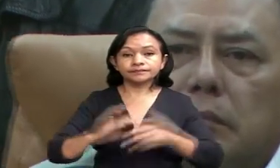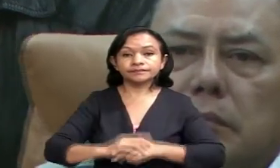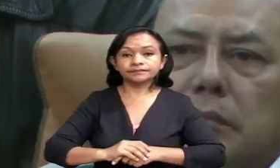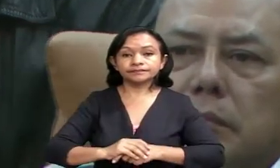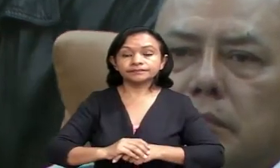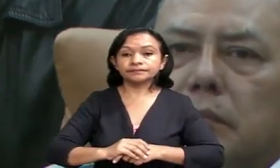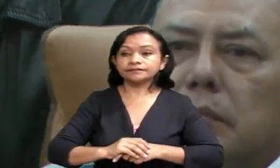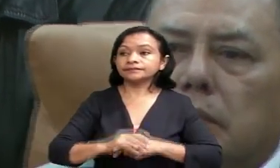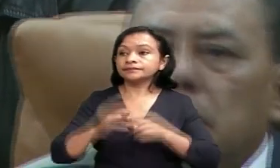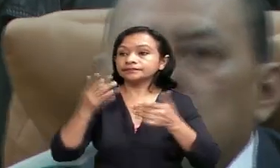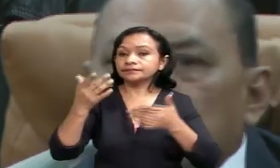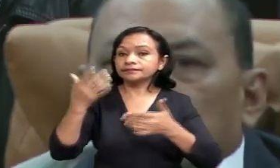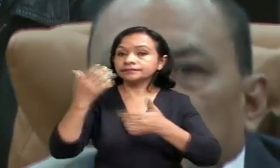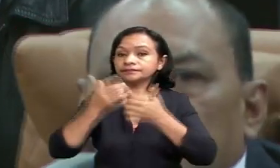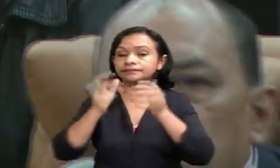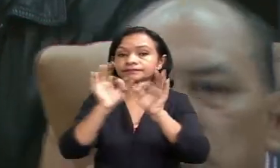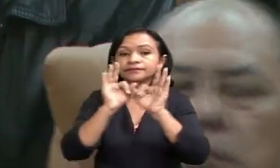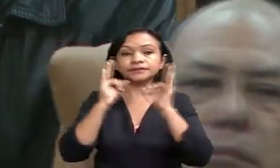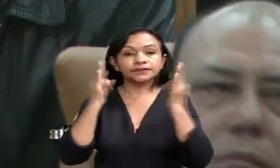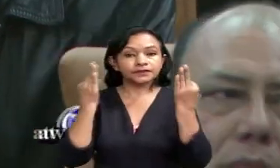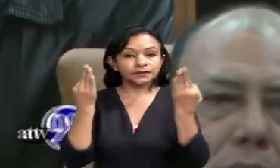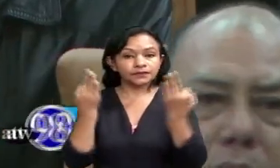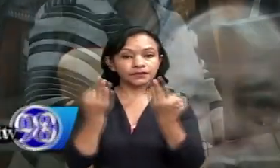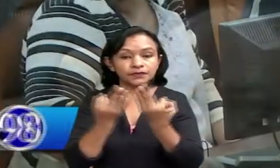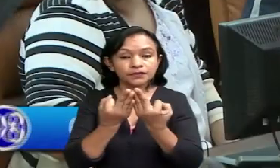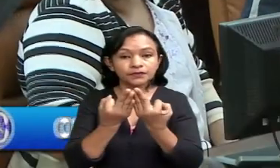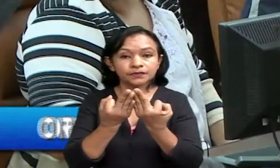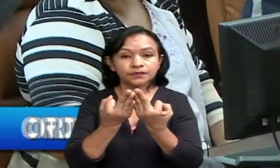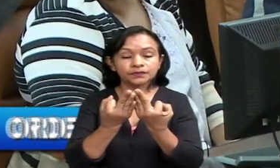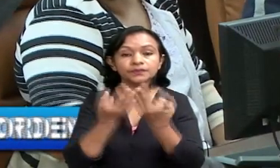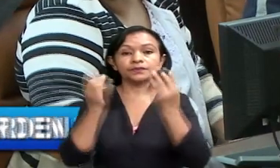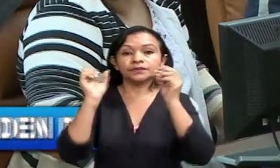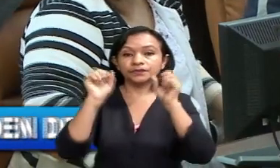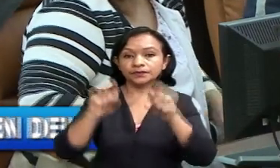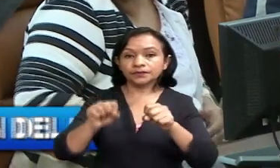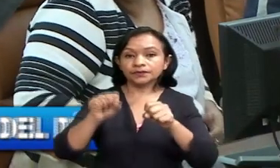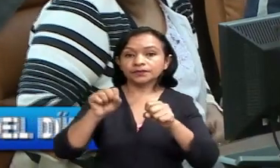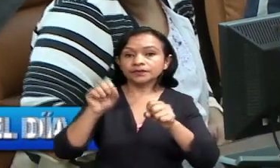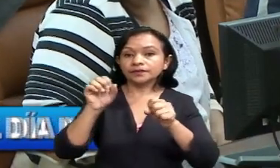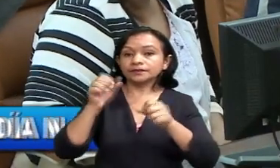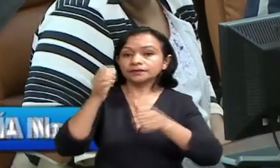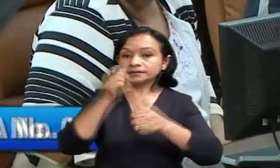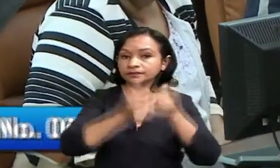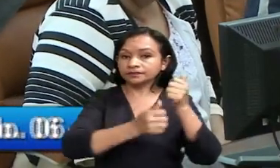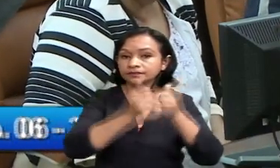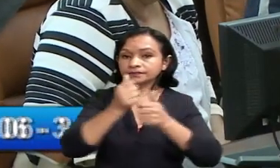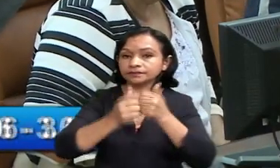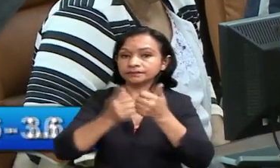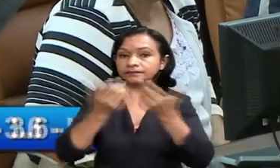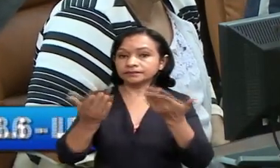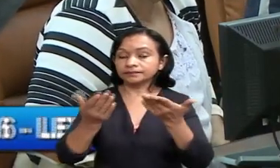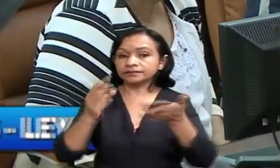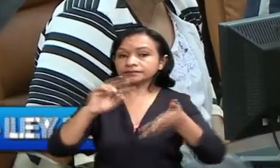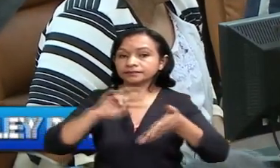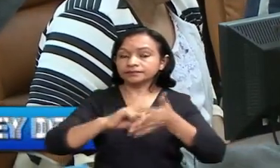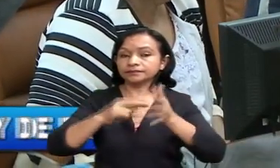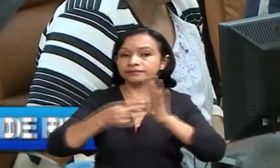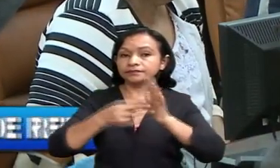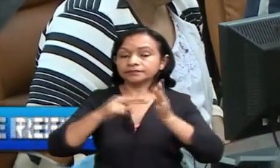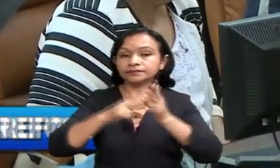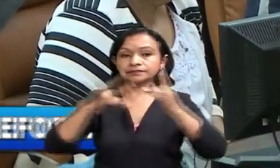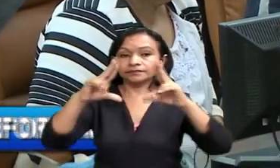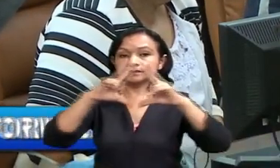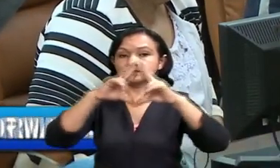tu estabilidad familiar se puede ver afectada, y es por eso que los